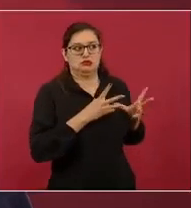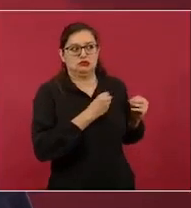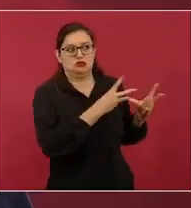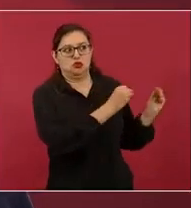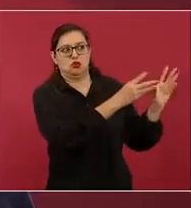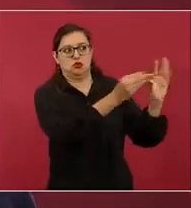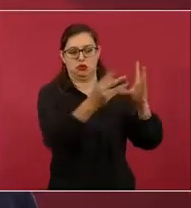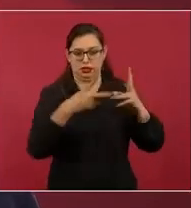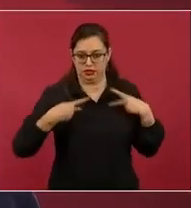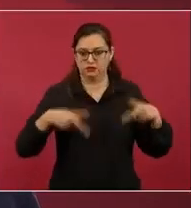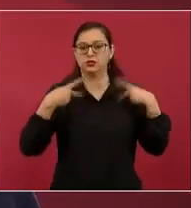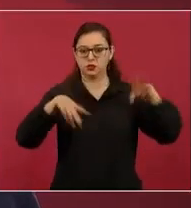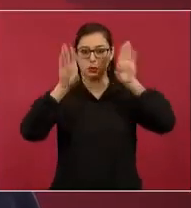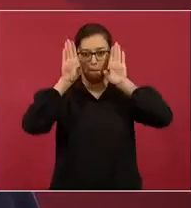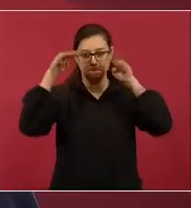conservadores.